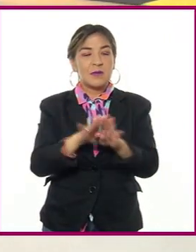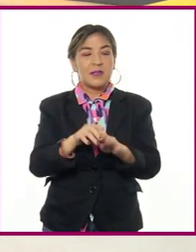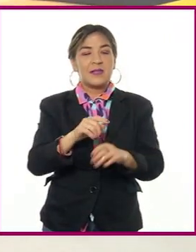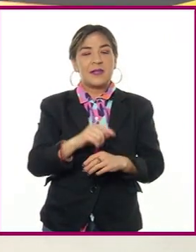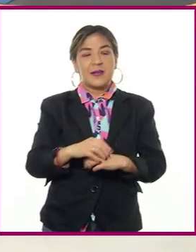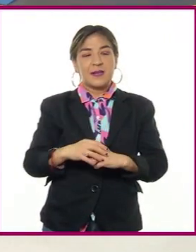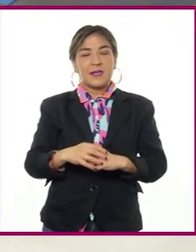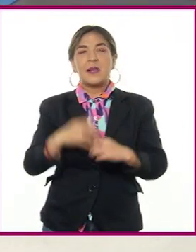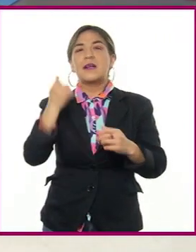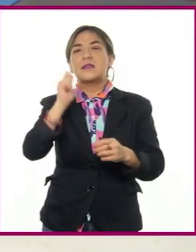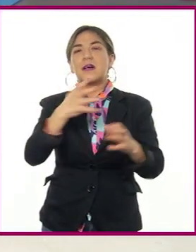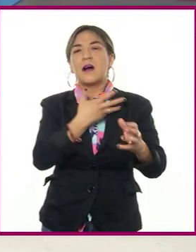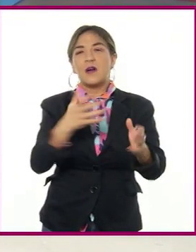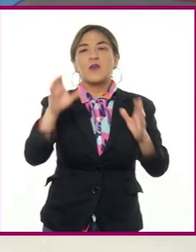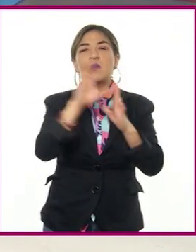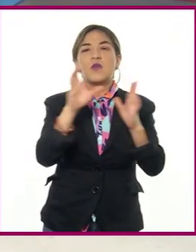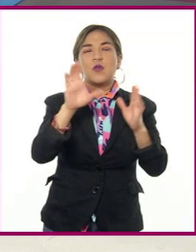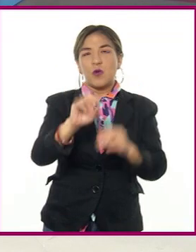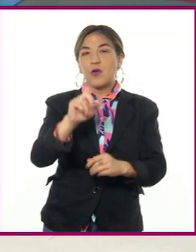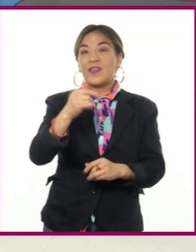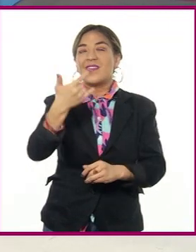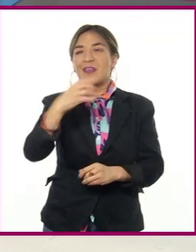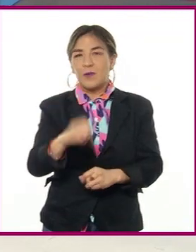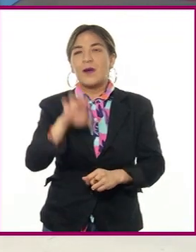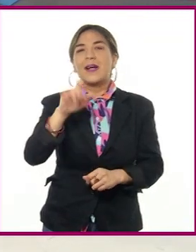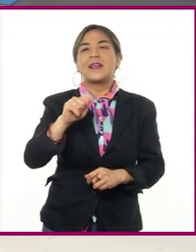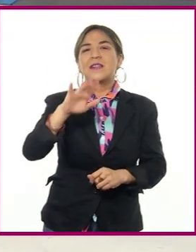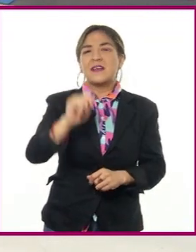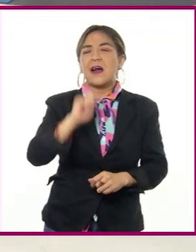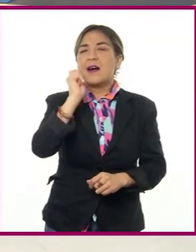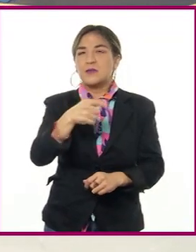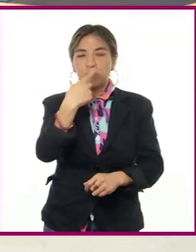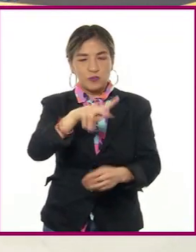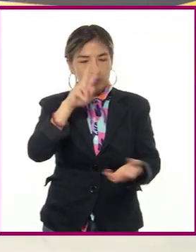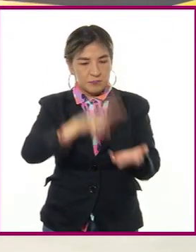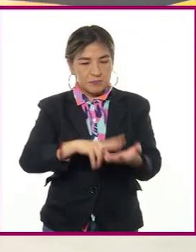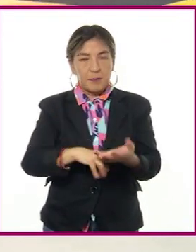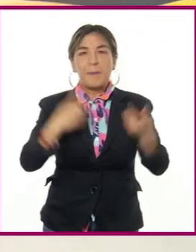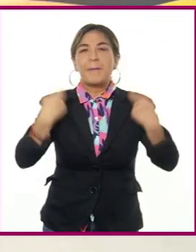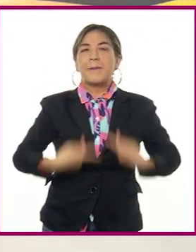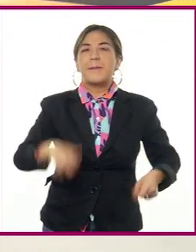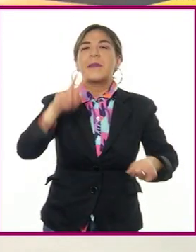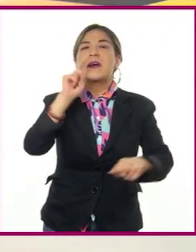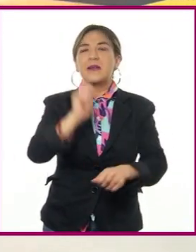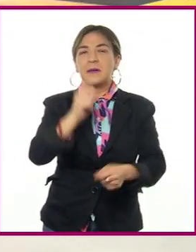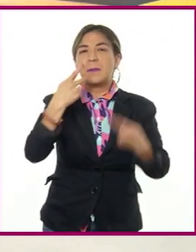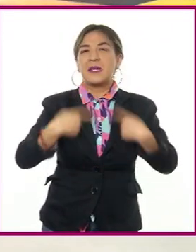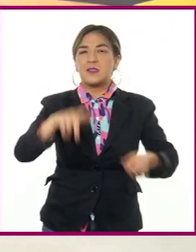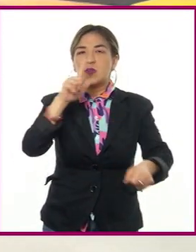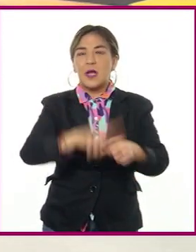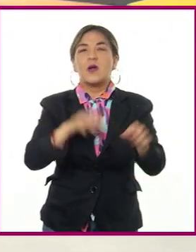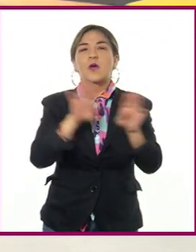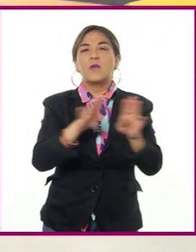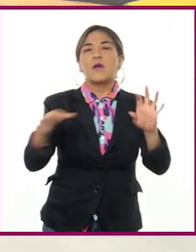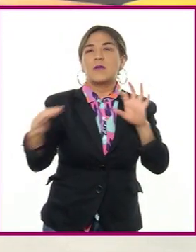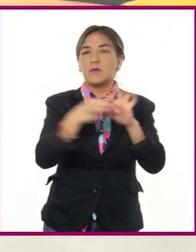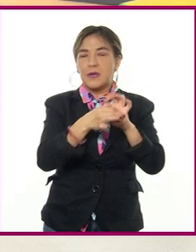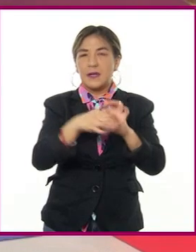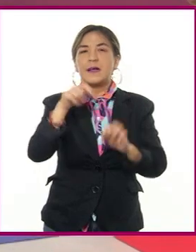de que existen códigos de ética fundamentados en principios y valores que conforman una ética pública.